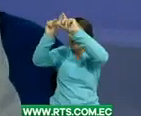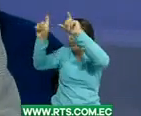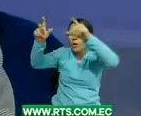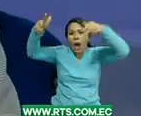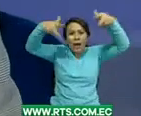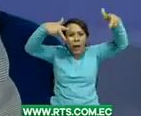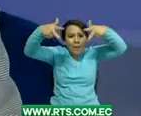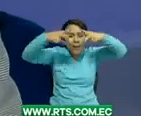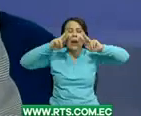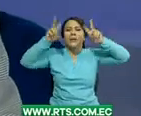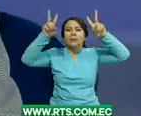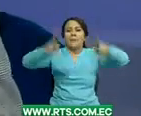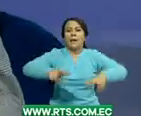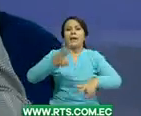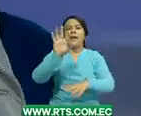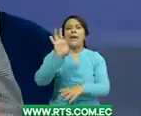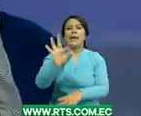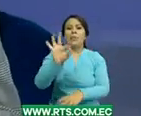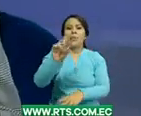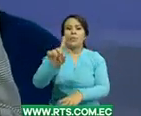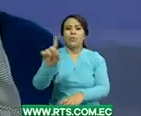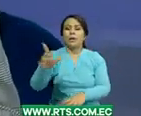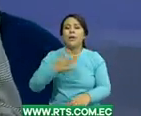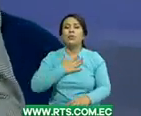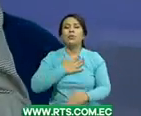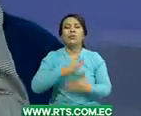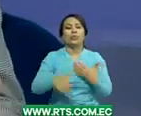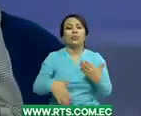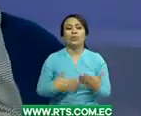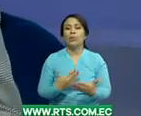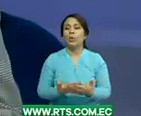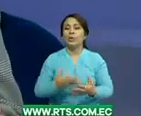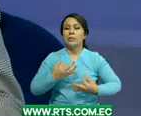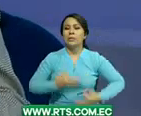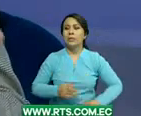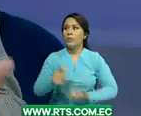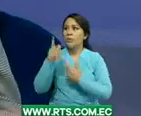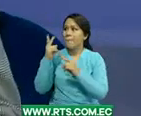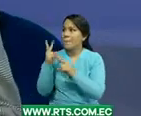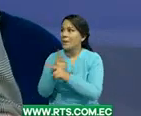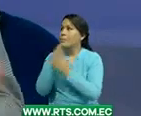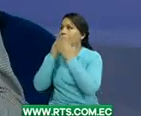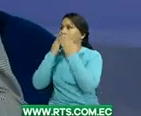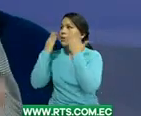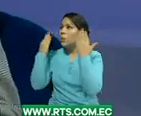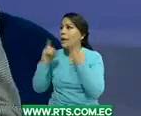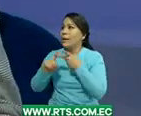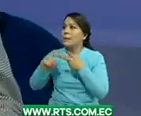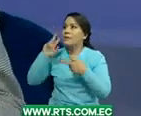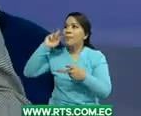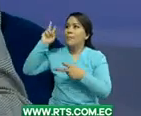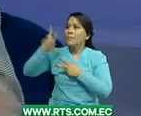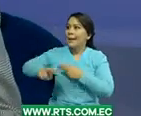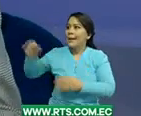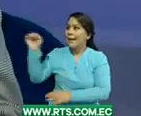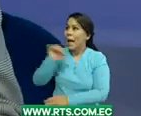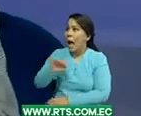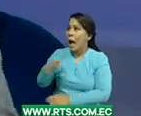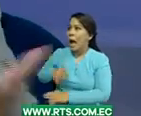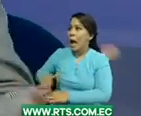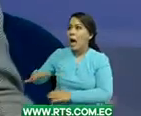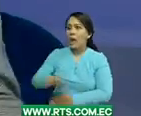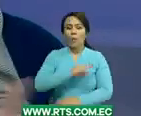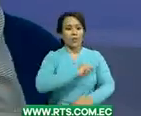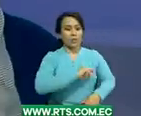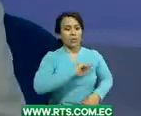el sistema EQ911, que es obviamente seguridad ciudadana, gestión de riesgos, gestión sanitaria, movilidad, tránsito y servicios municipales,